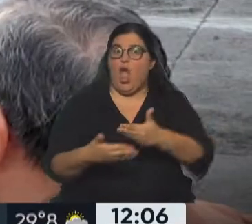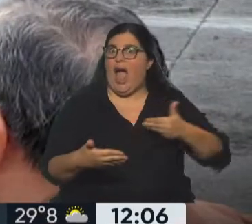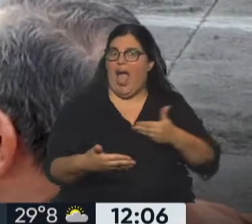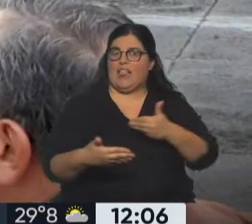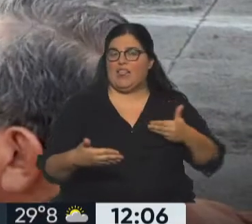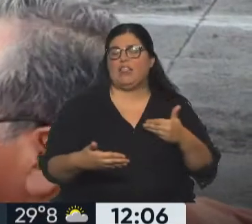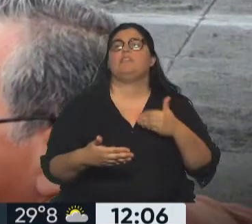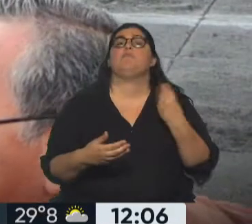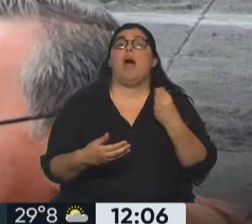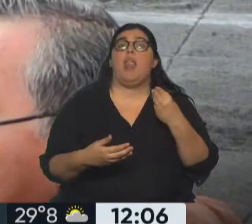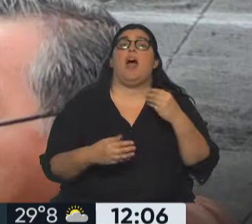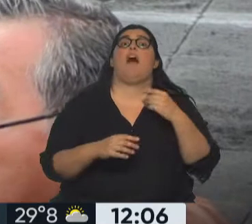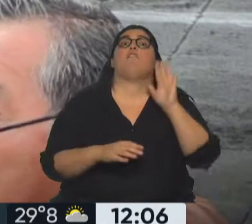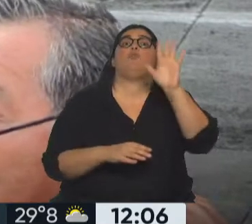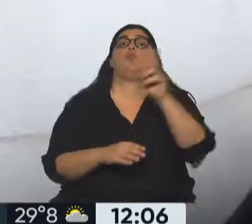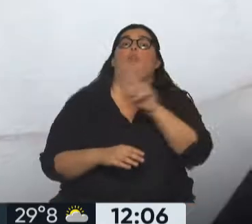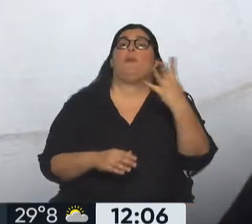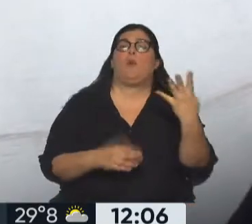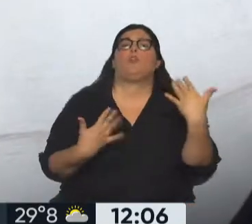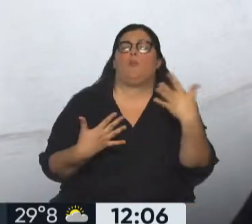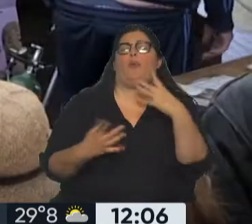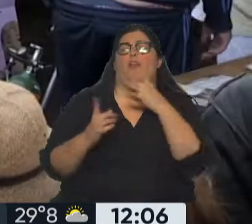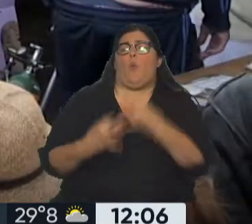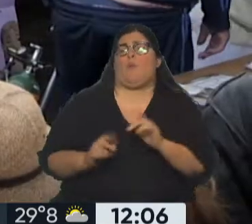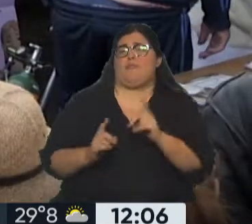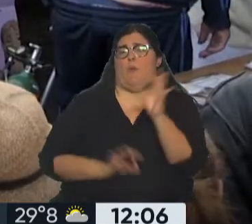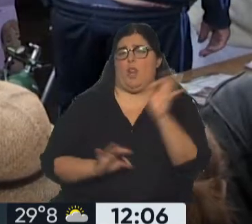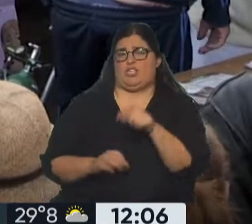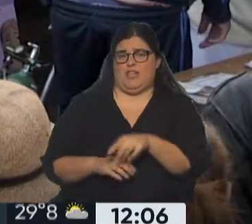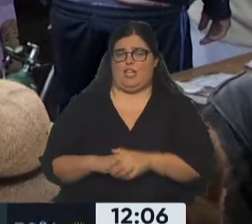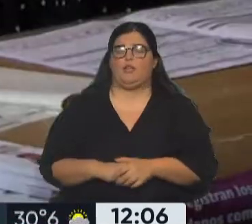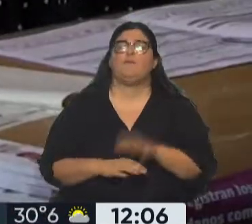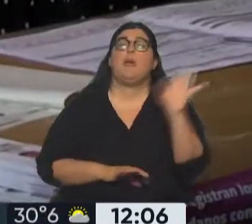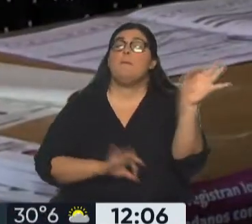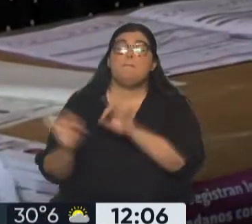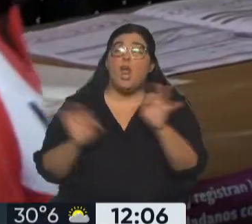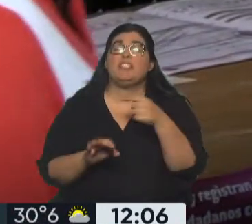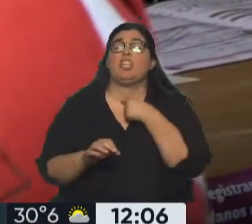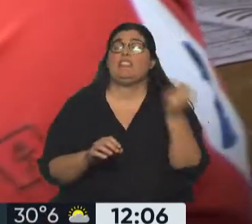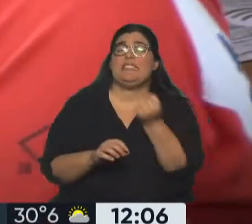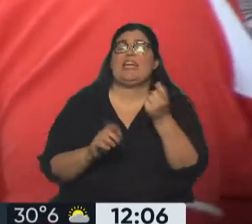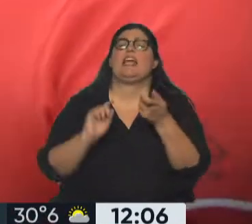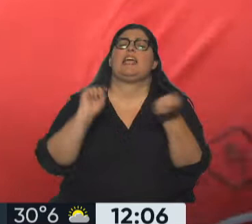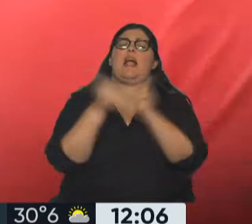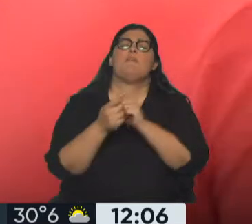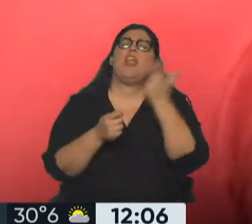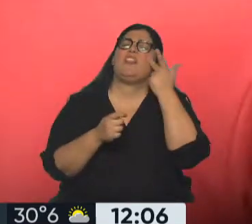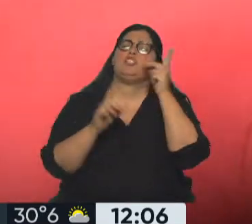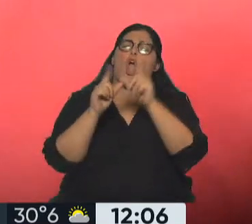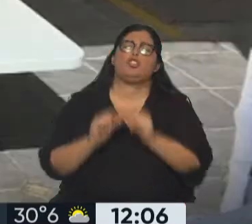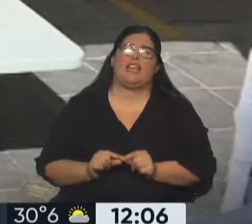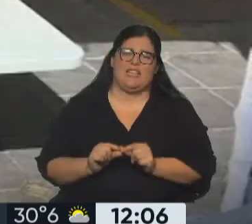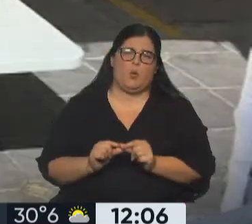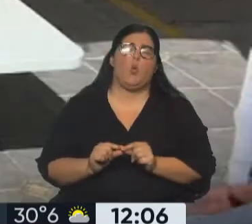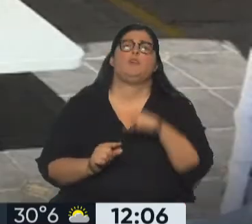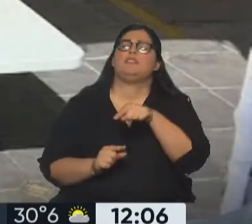aplique en las presidenciales de 2024. El proyecto modifica 18 artículos de la Constitución, convirtiéndose en la reforma